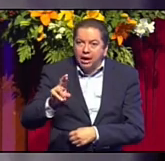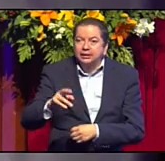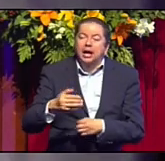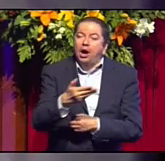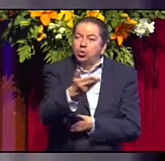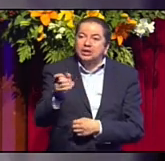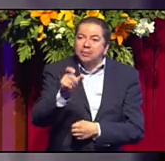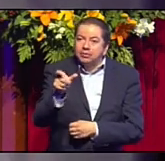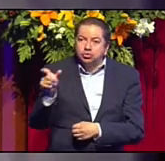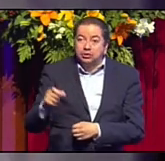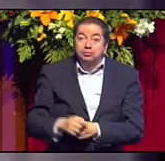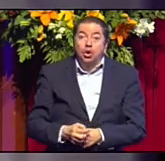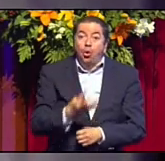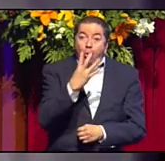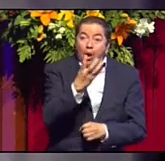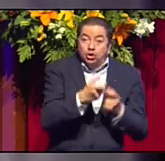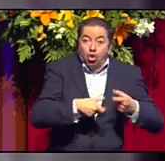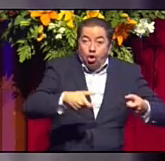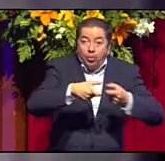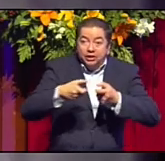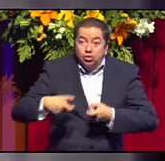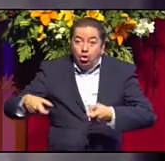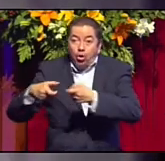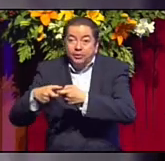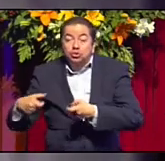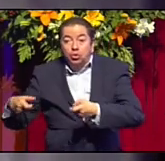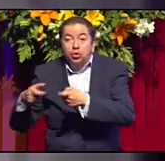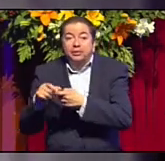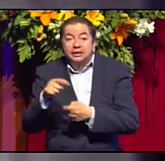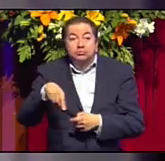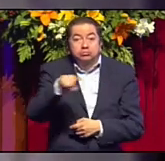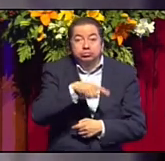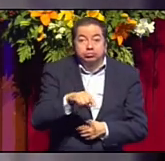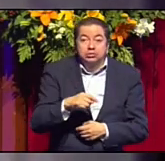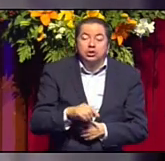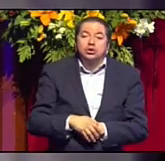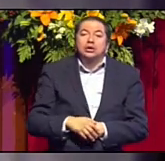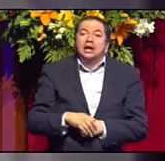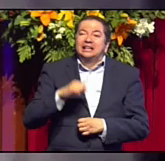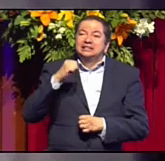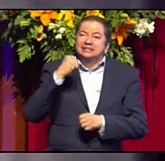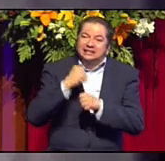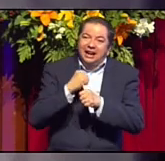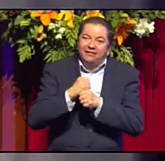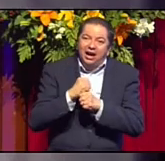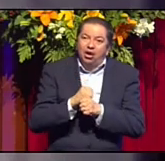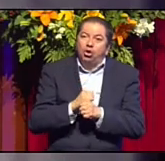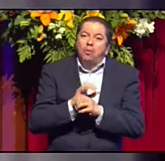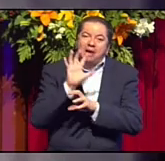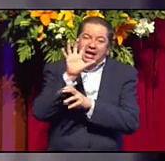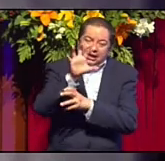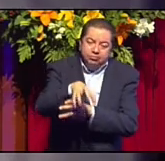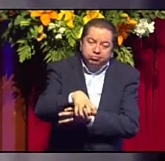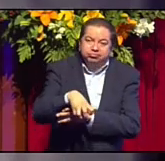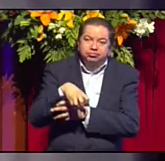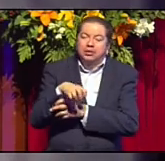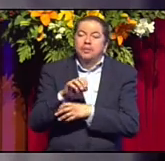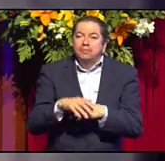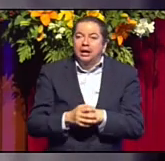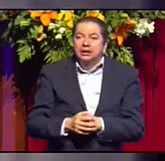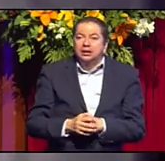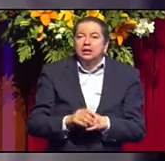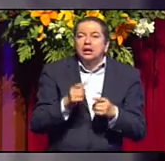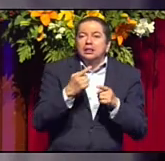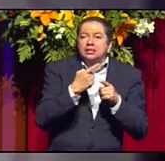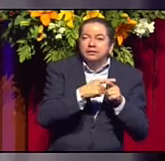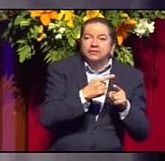estos 4 comités ya van a ver la luz del trabajo en las maquinarias. Pero adicionalmente tenemos el comité de Chapilca con 40 familias,